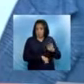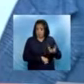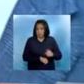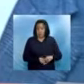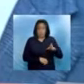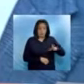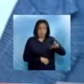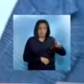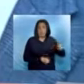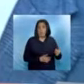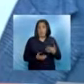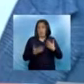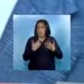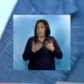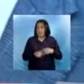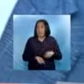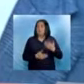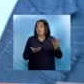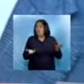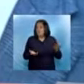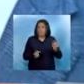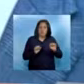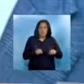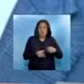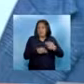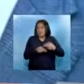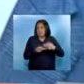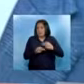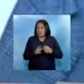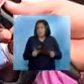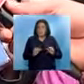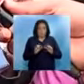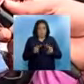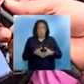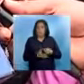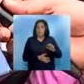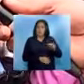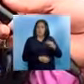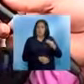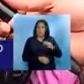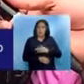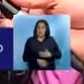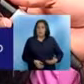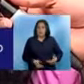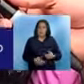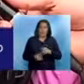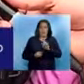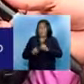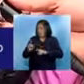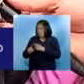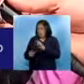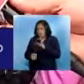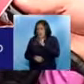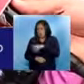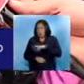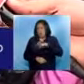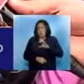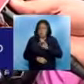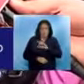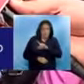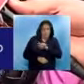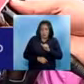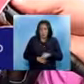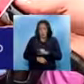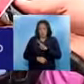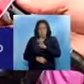Pablo Kuczynski habló sobre los posibles miembros que integrarán su gabinete. Una serie de barajas ministeriales. ¿Mencionan a Paola